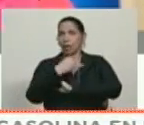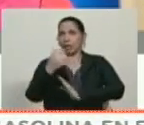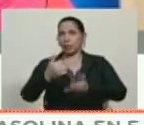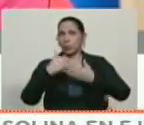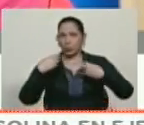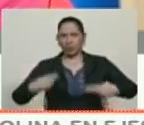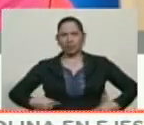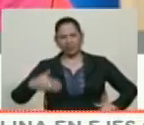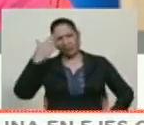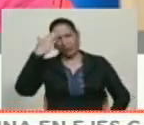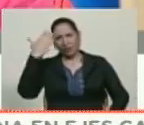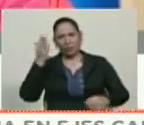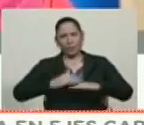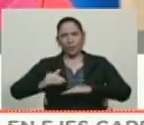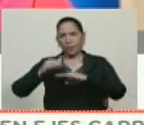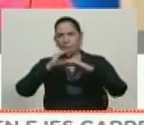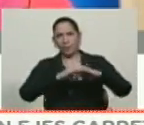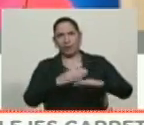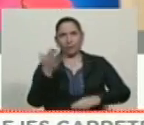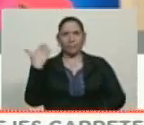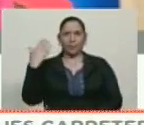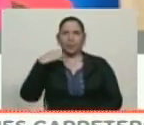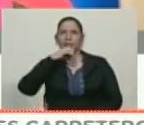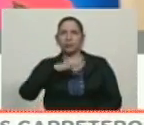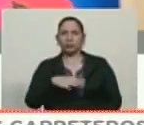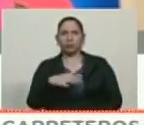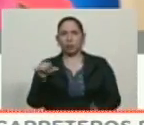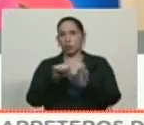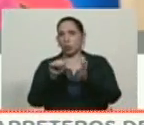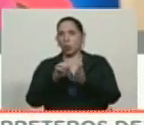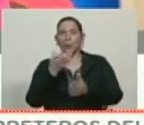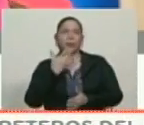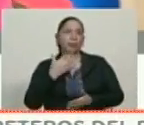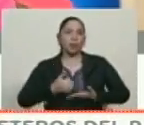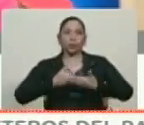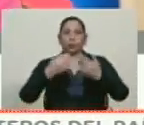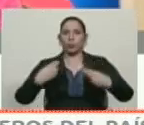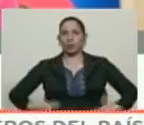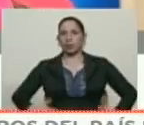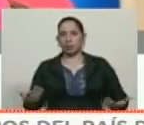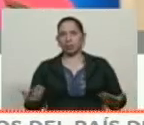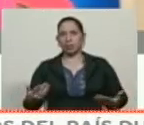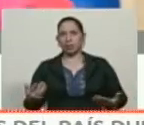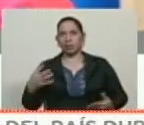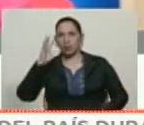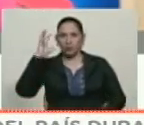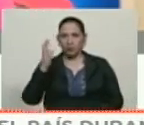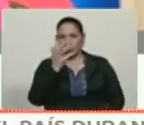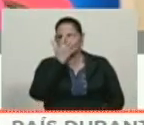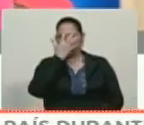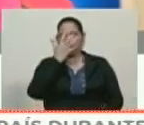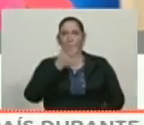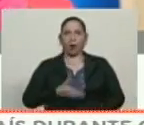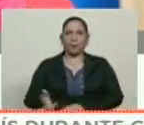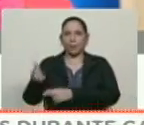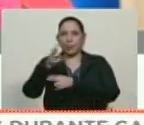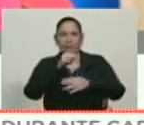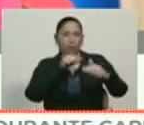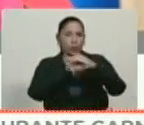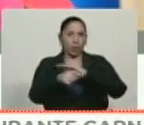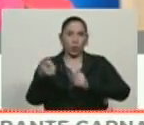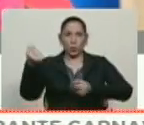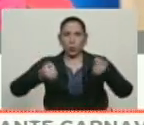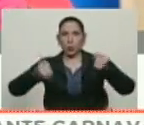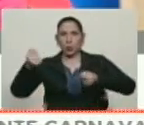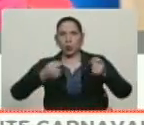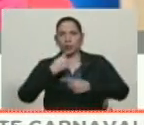Nosotros sabemos lo que ha ocurrido en el pasado, en la historia, donde en la ayuda humanitaria estaba enmascarado armamento, justamente tal como ha